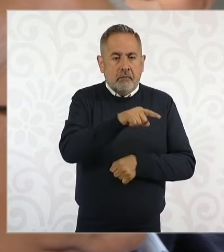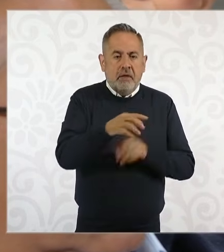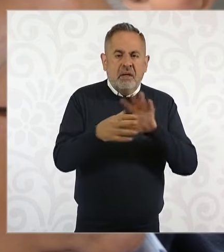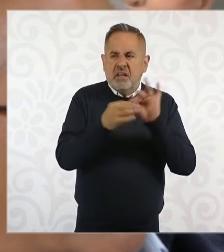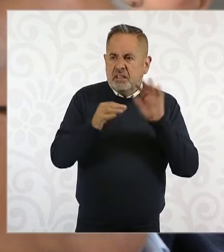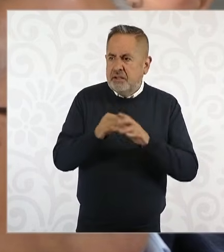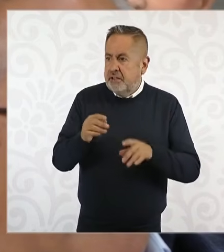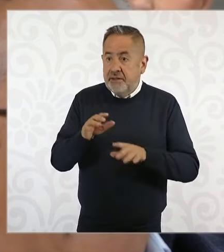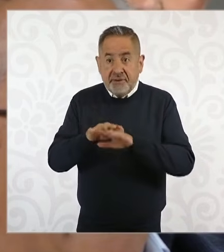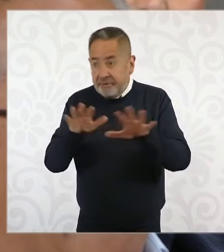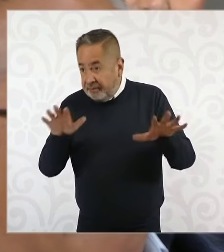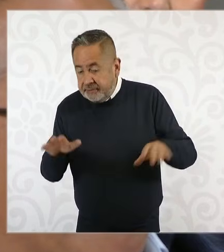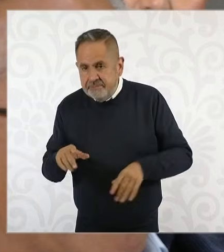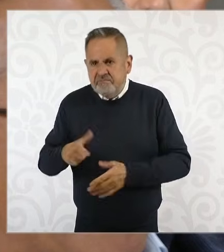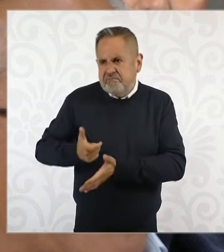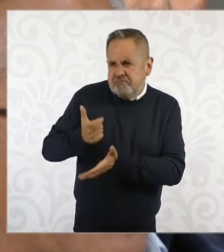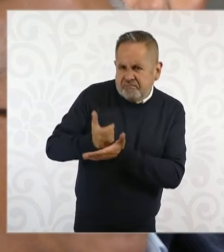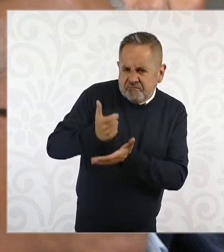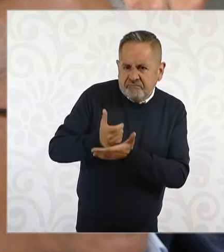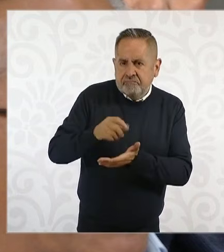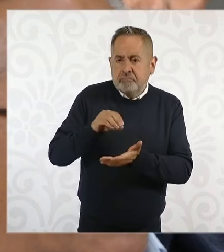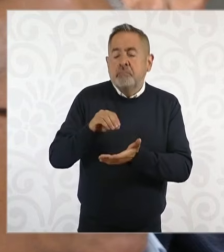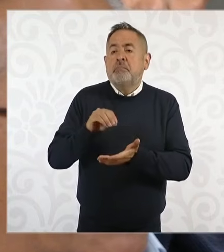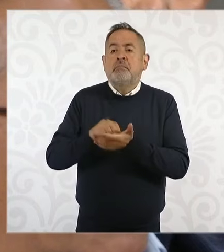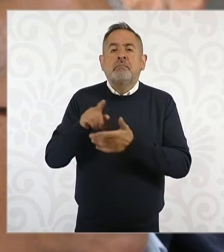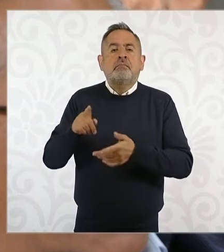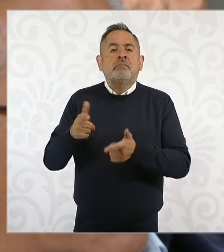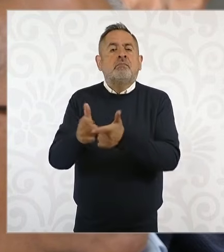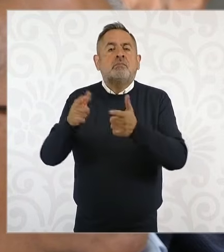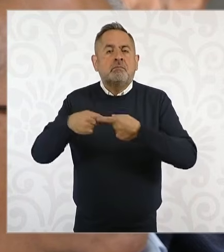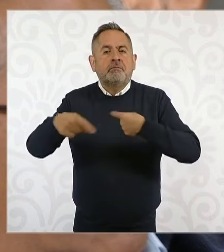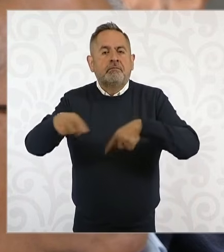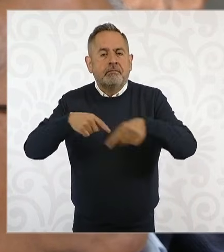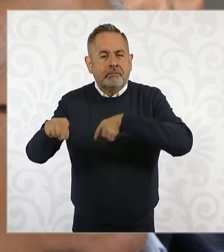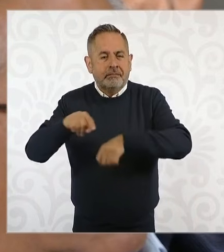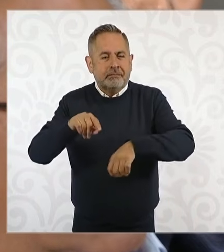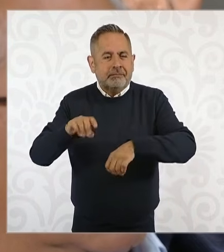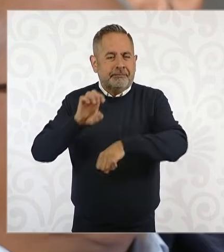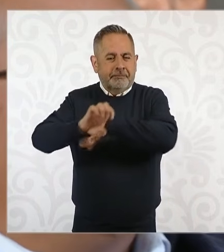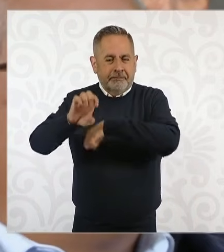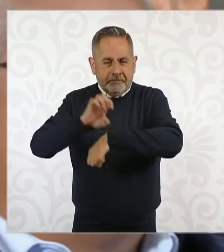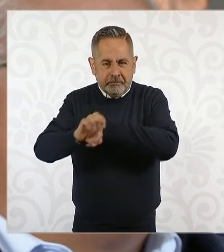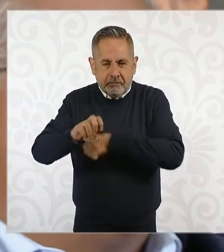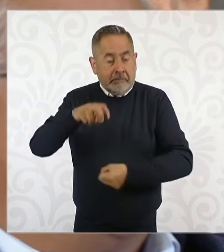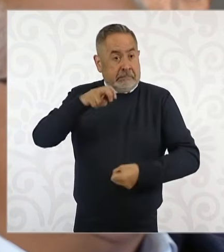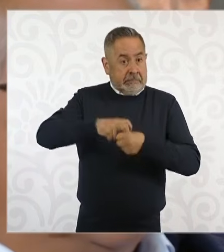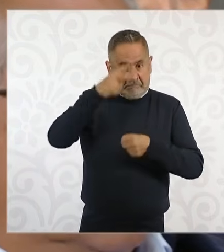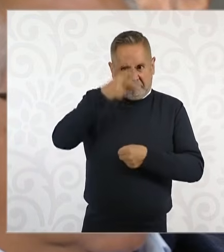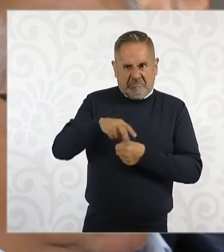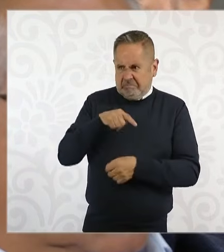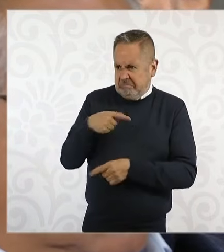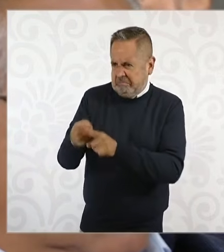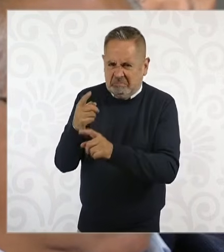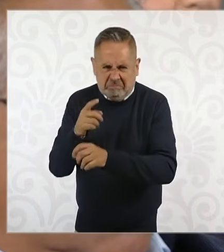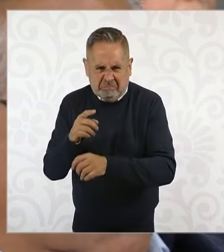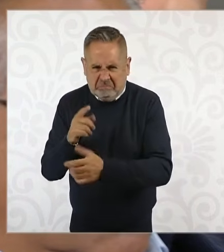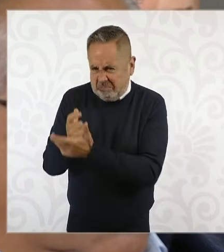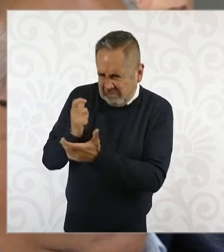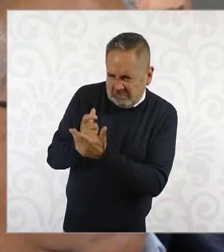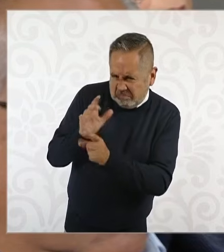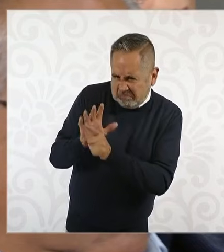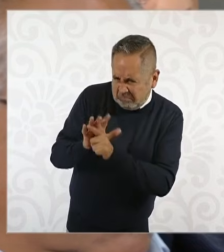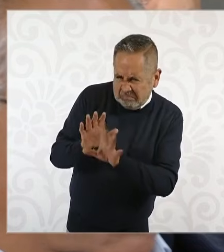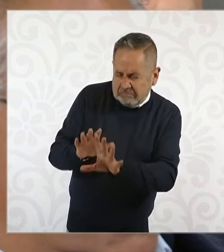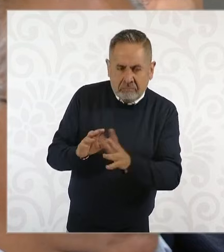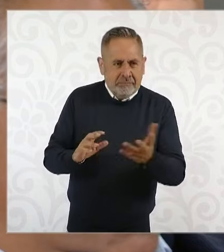habido amenazas a jugadores de la selección de Ecuador por parte de organizaciones criminales en México. ¿Qué reflexión nos puede dar